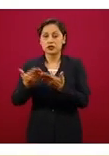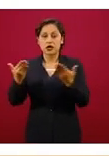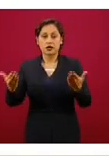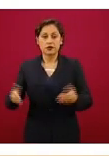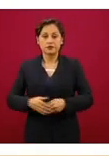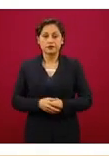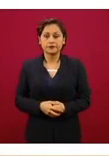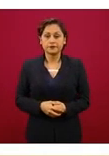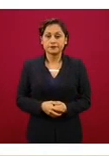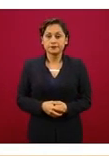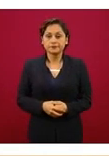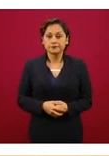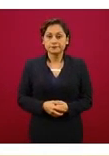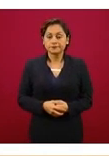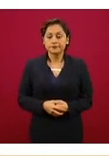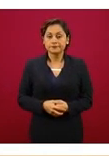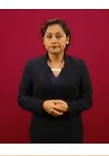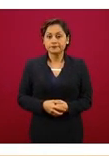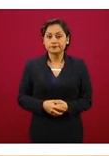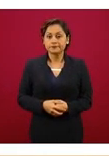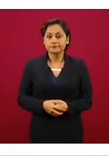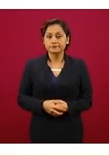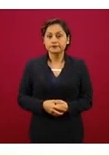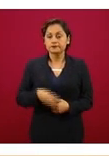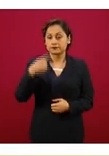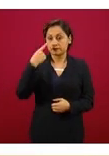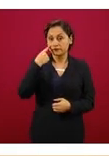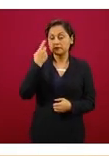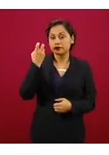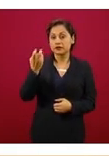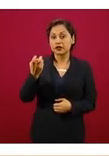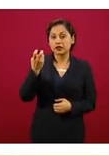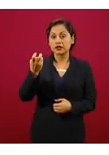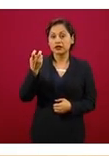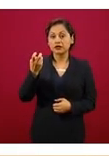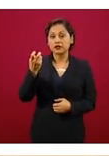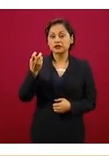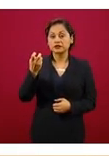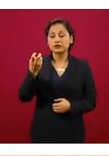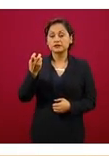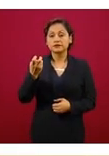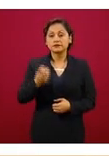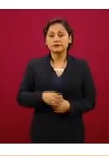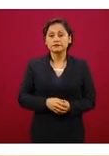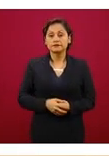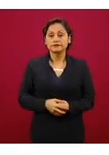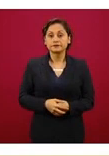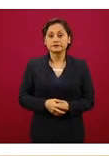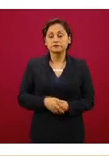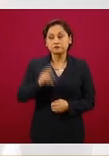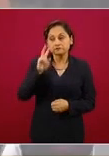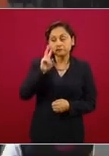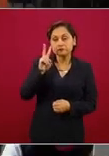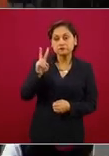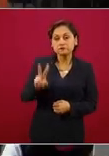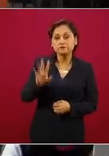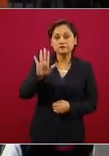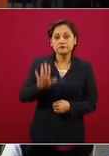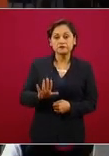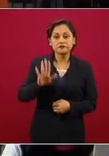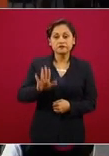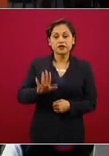distintas ocurrencias. Aquí hay un elemento aparentemente positivo, que ha habido